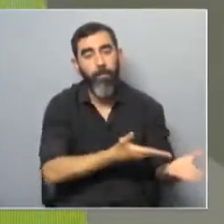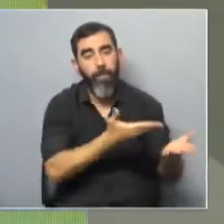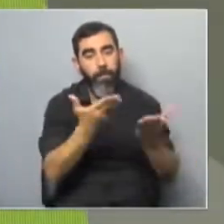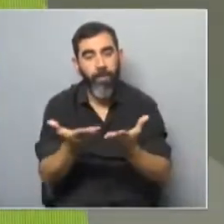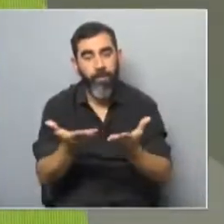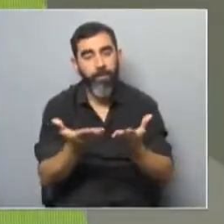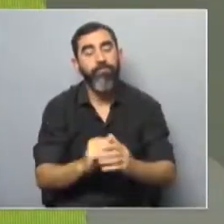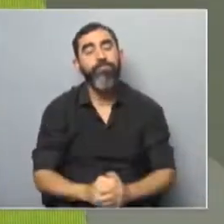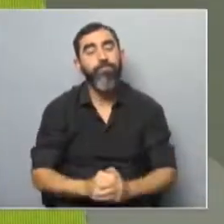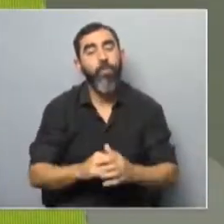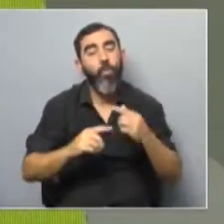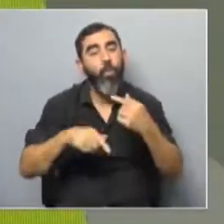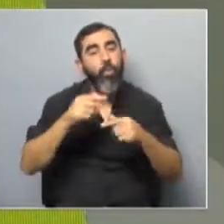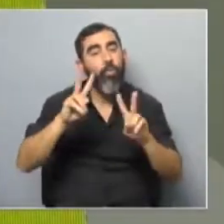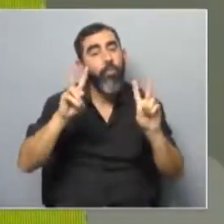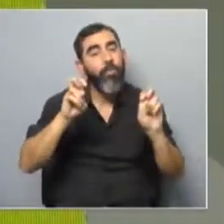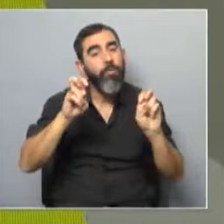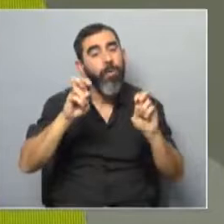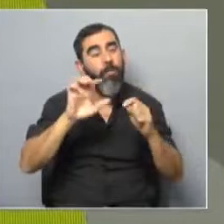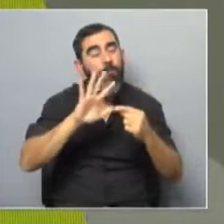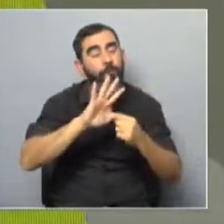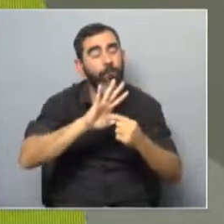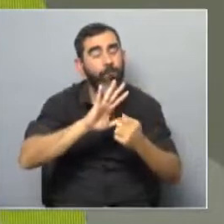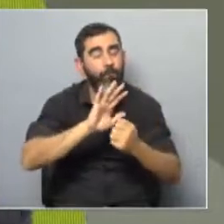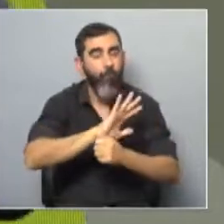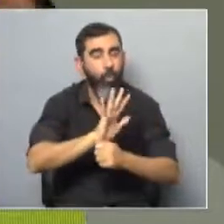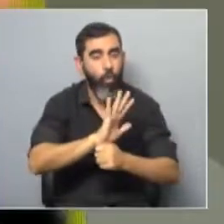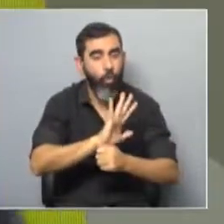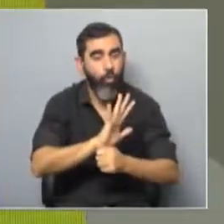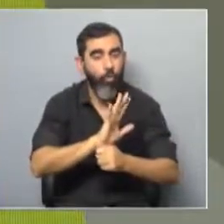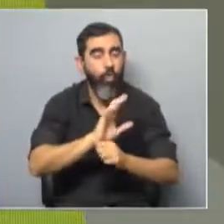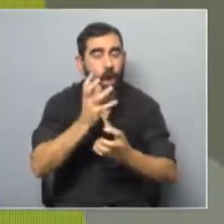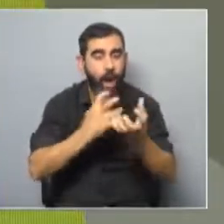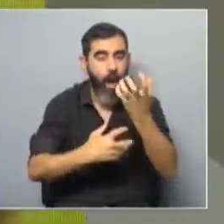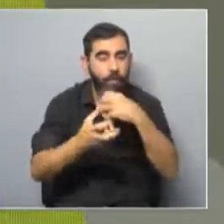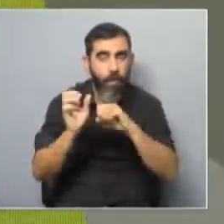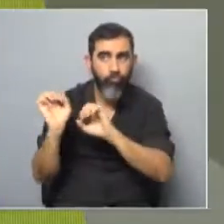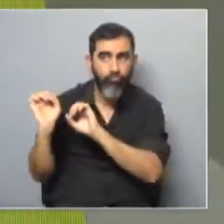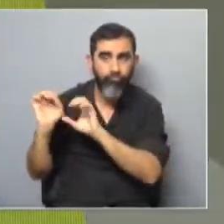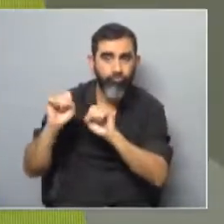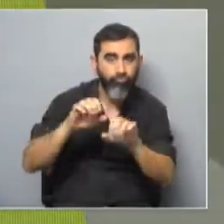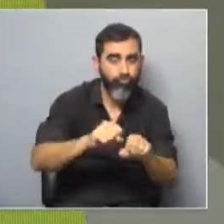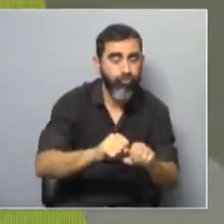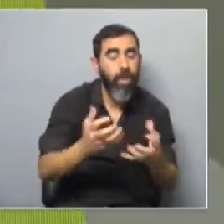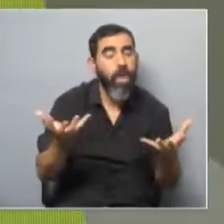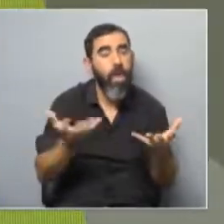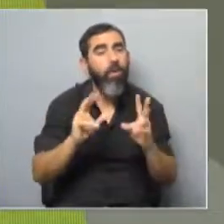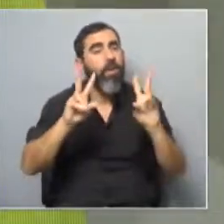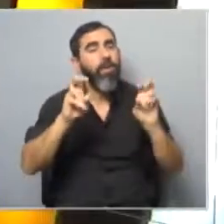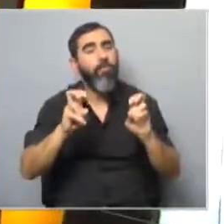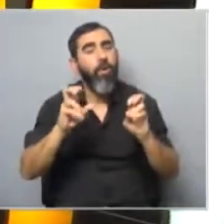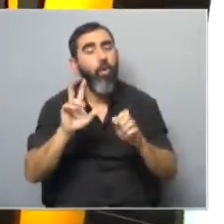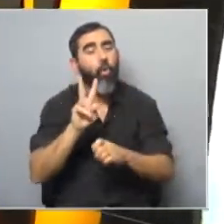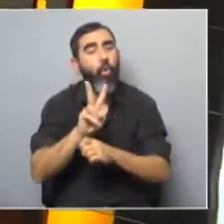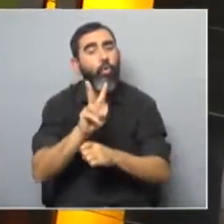Bueno, vale. Seguimos con un programa bastante biológico hasta acá, ¿no? Hablamos de especies invasoras exóticas y ahora vamos a hablar de